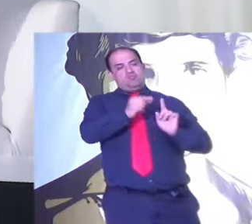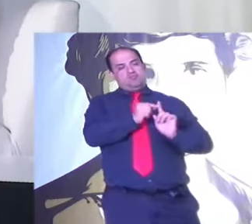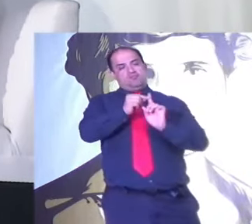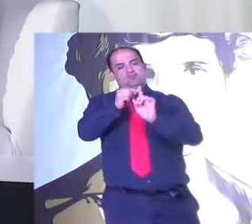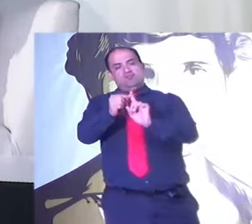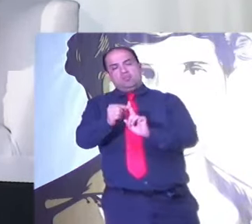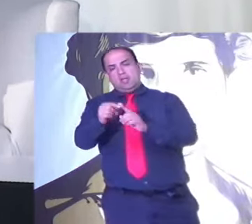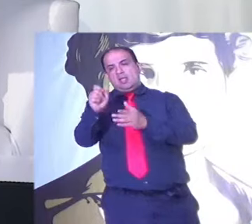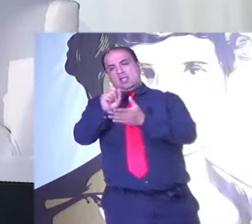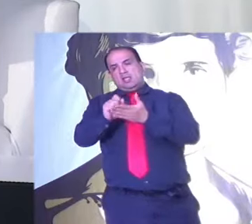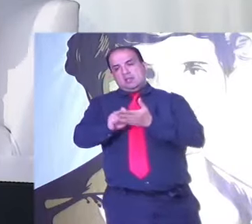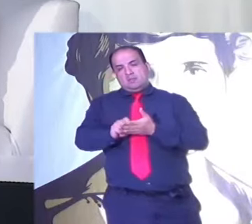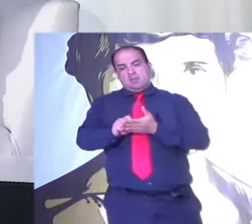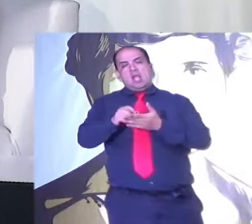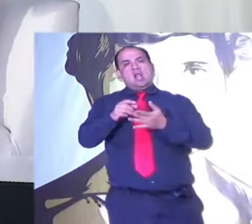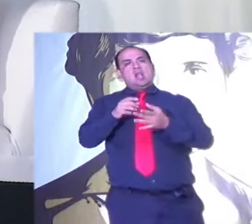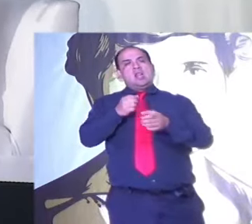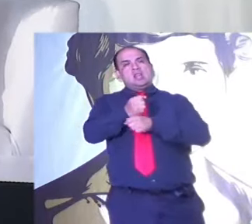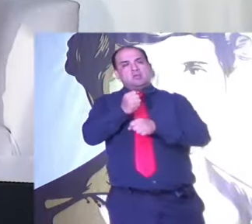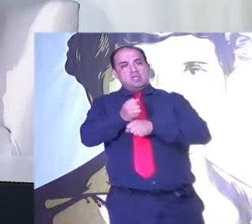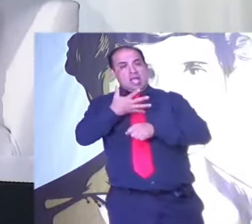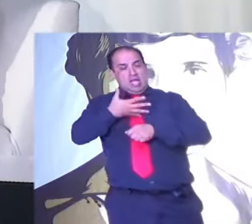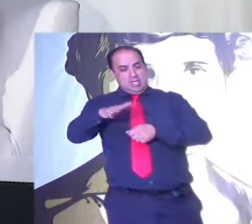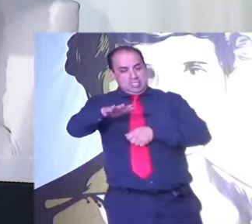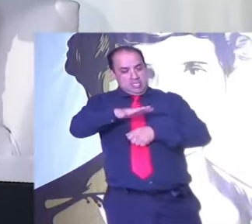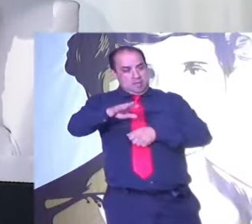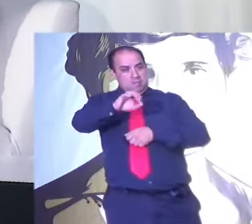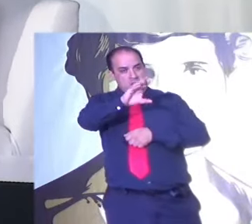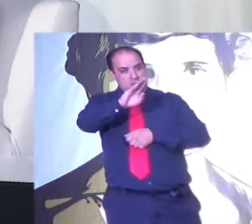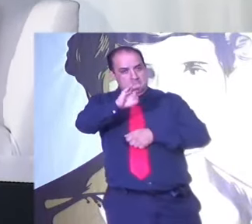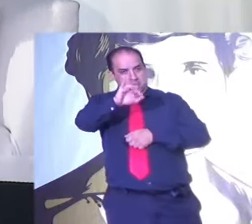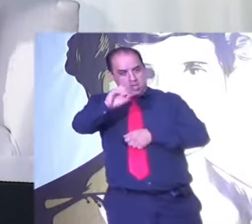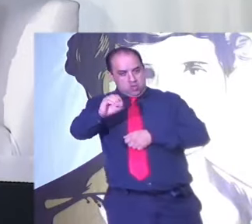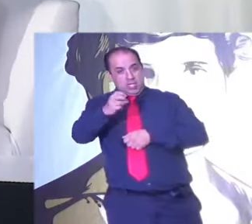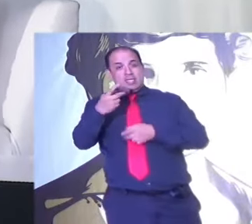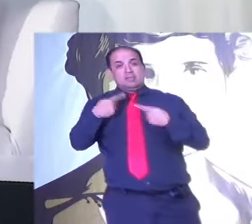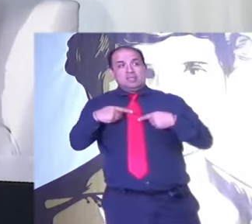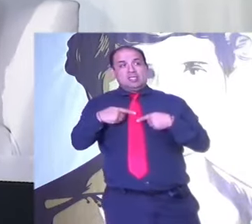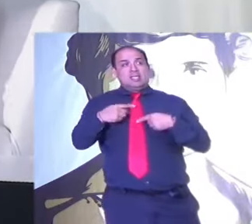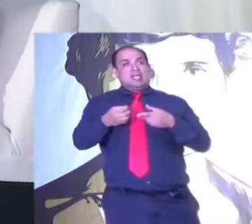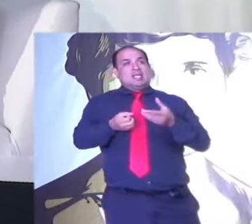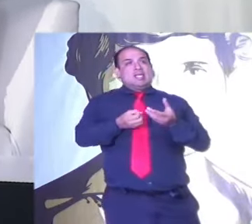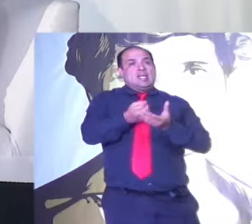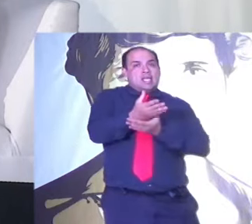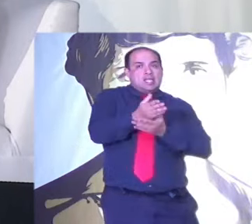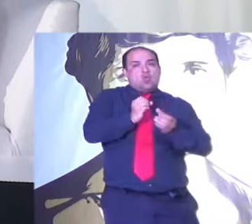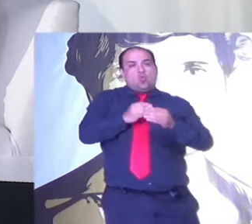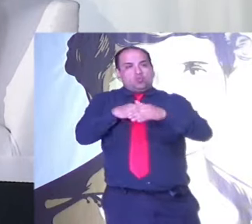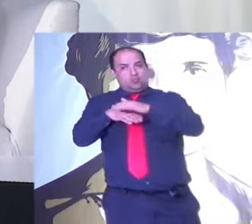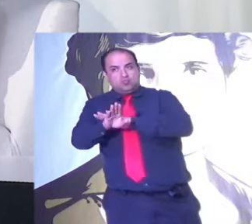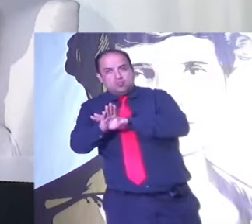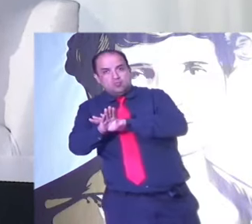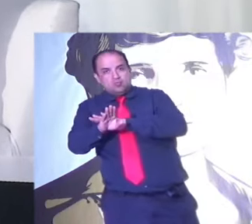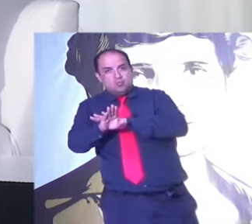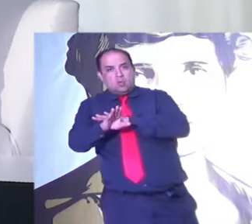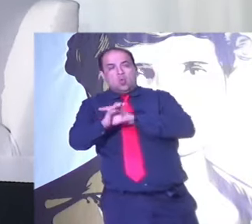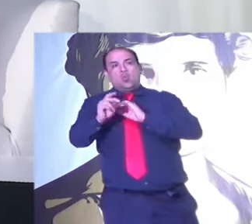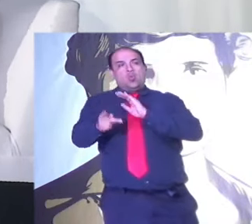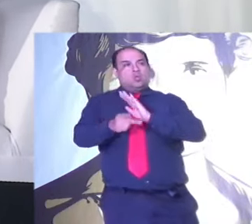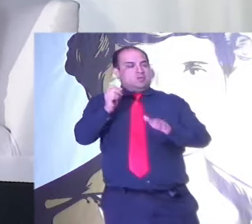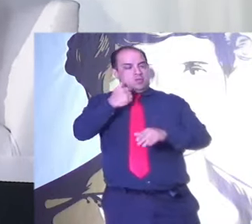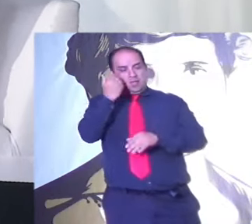describes el barrio y la violencia latente en el barrio de un personaje, cada vez que entran y salen los está, otra vez tampoco